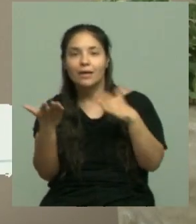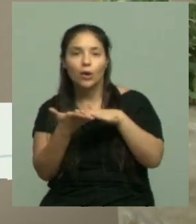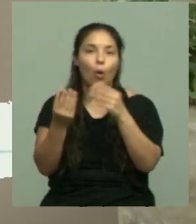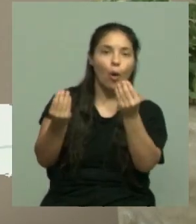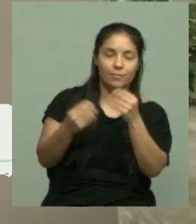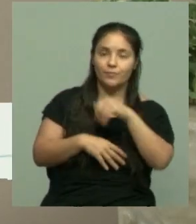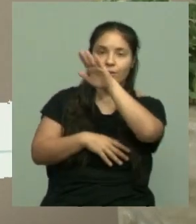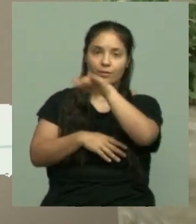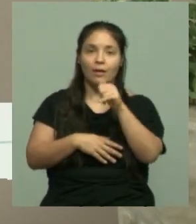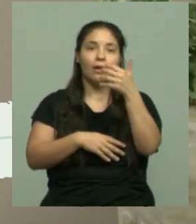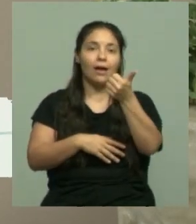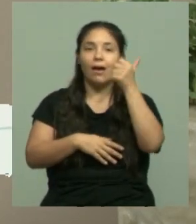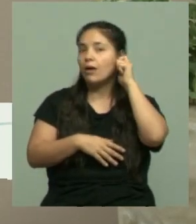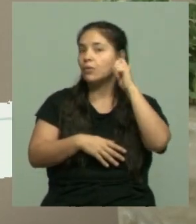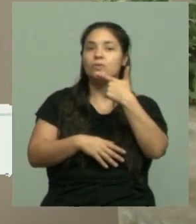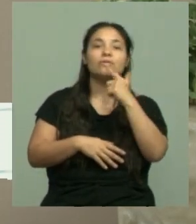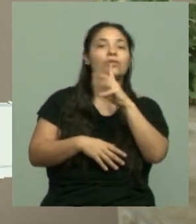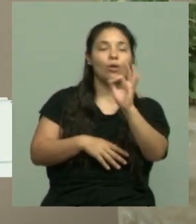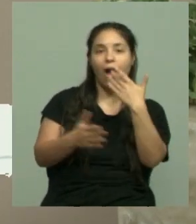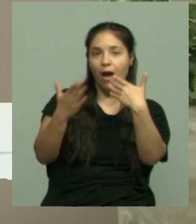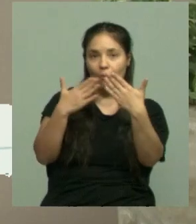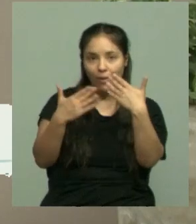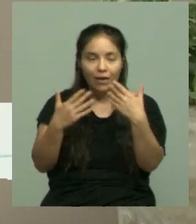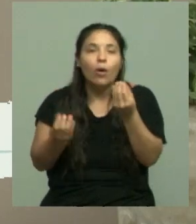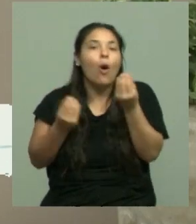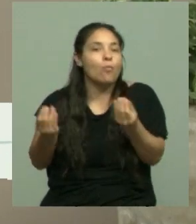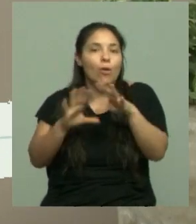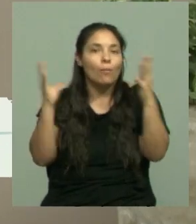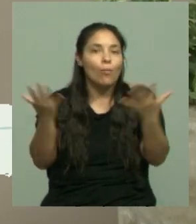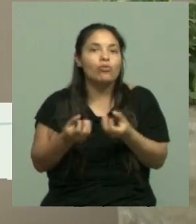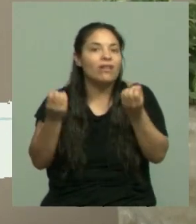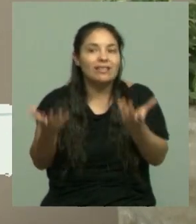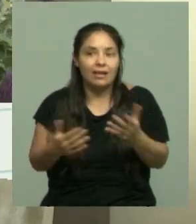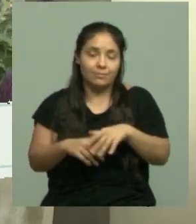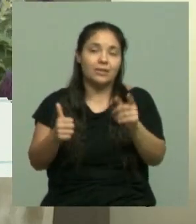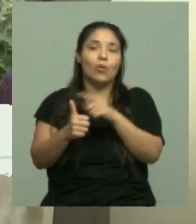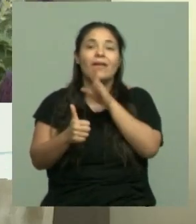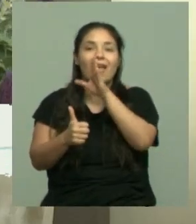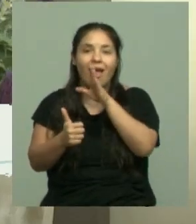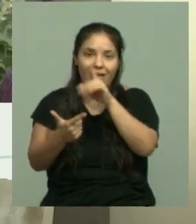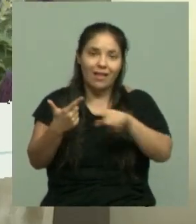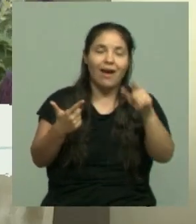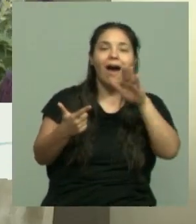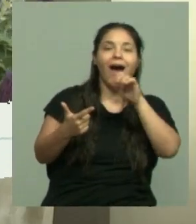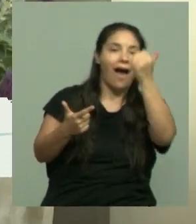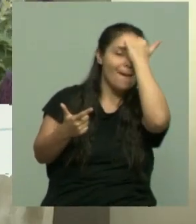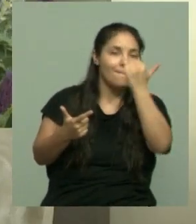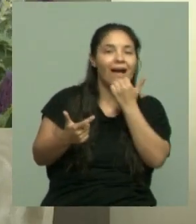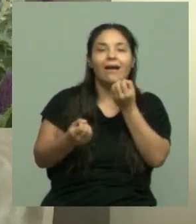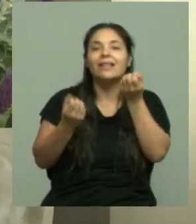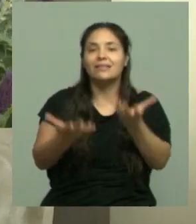mundo parado hoy ante esta posibilidad, y sobre todo Israel y Hamás, que son los protagonistas de este conflicto. ¿Cómo estás, Augusto? Buenas tardes,